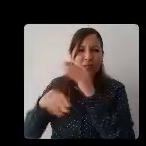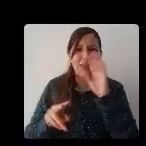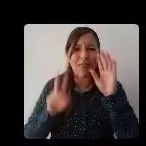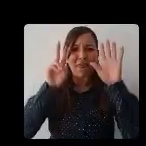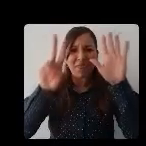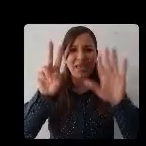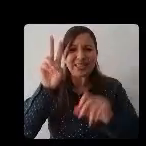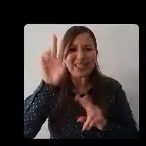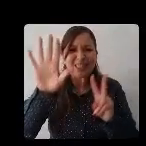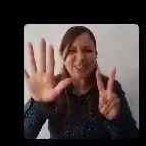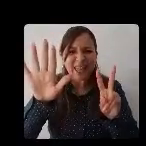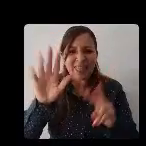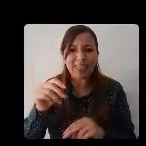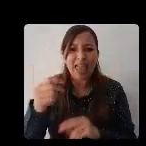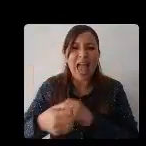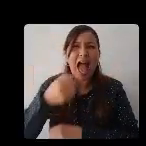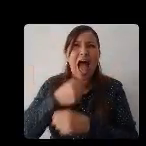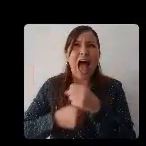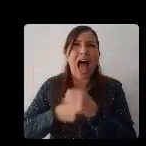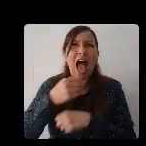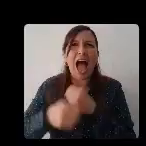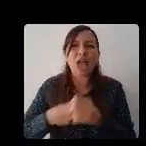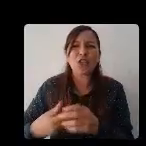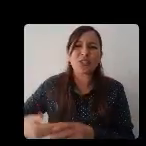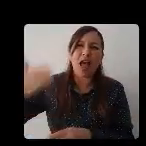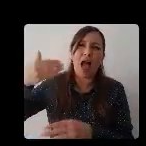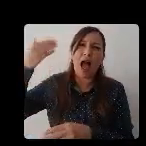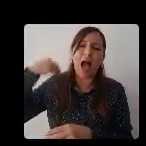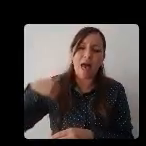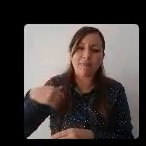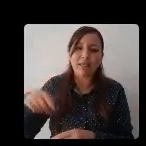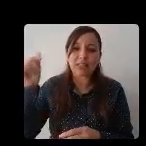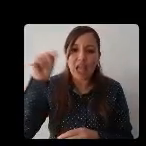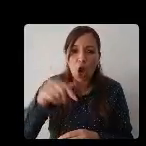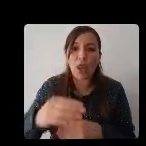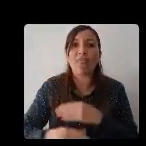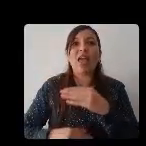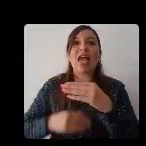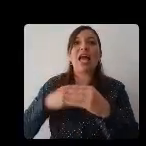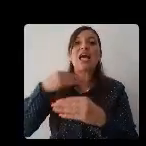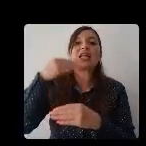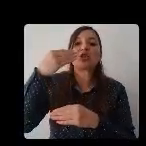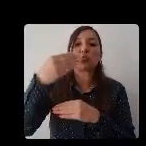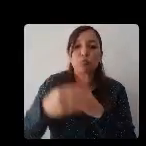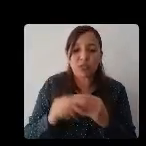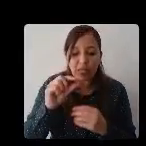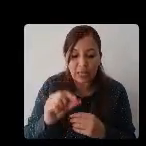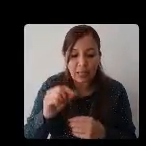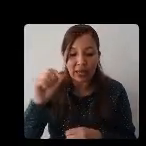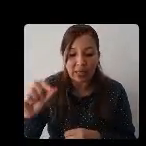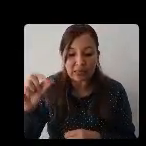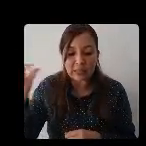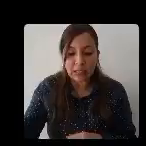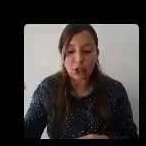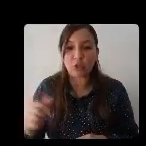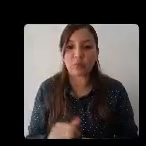nuevas familias o nuevos servicios que antes no ofrecían y que también sean por rutas donde de repente no, ahora